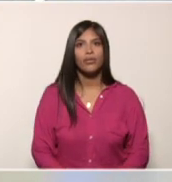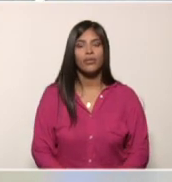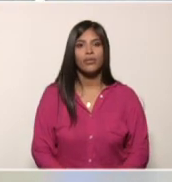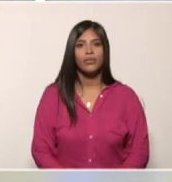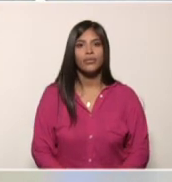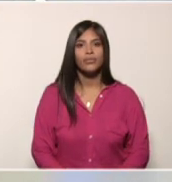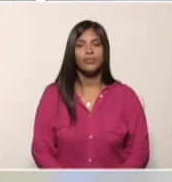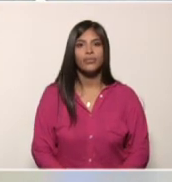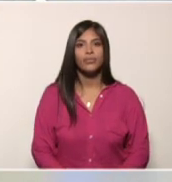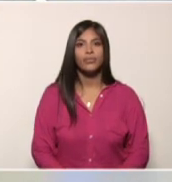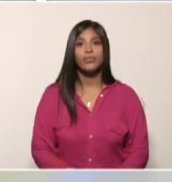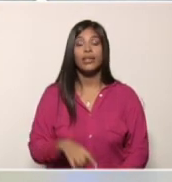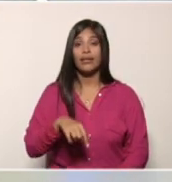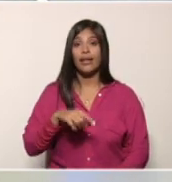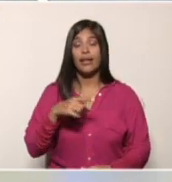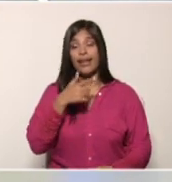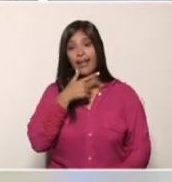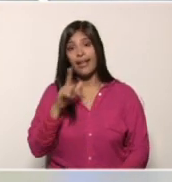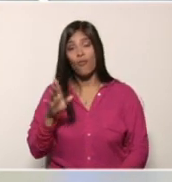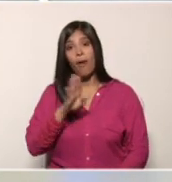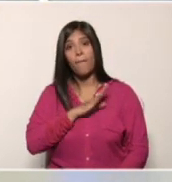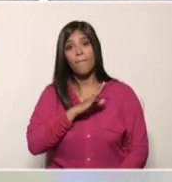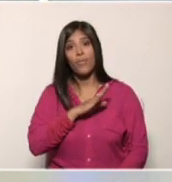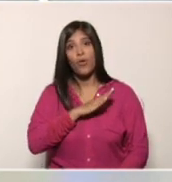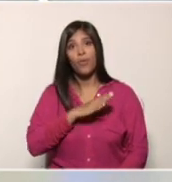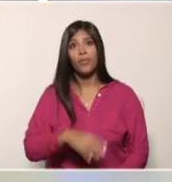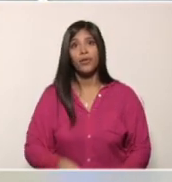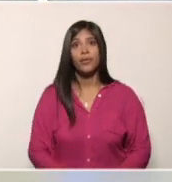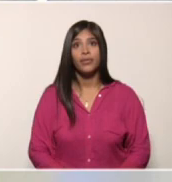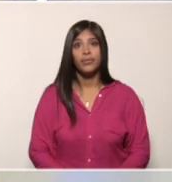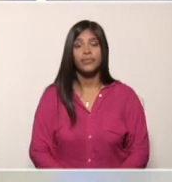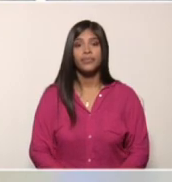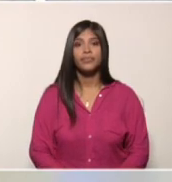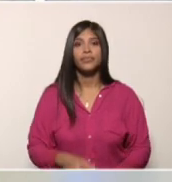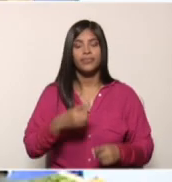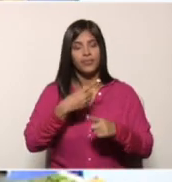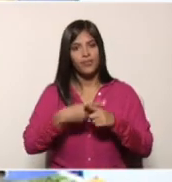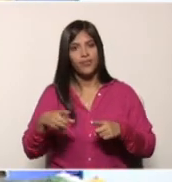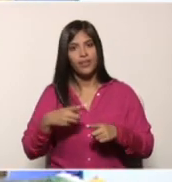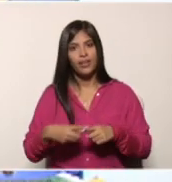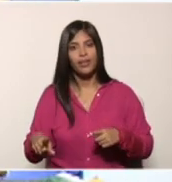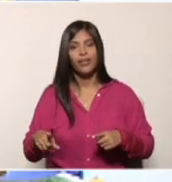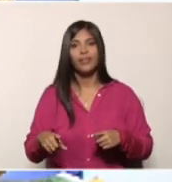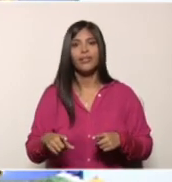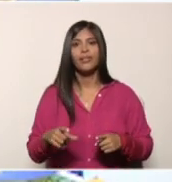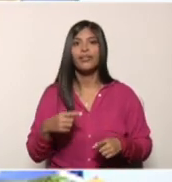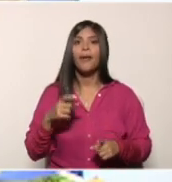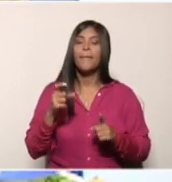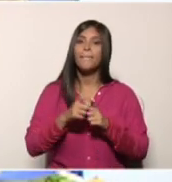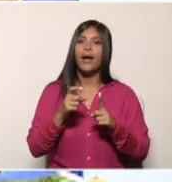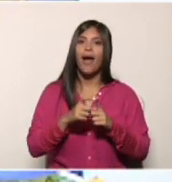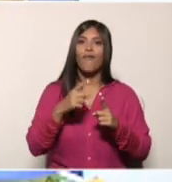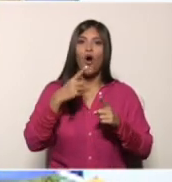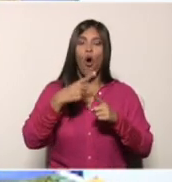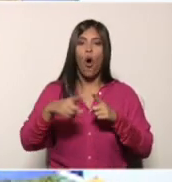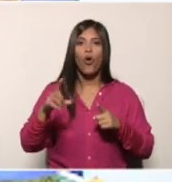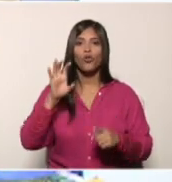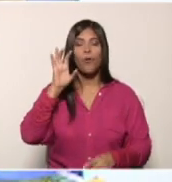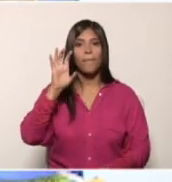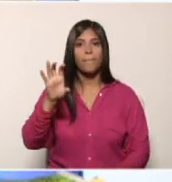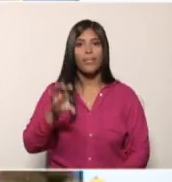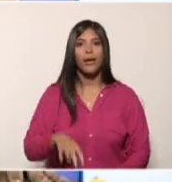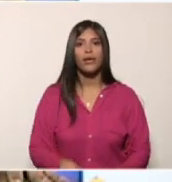venezolano es propio. Nosotros tenemos nuestro lenguaje de señas que difiere de otros lenguajes de señas de otros países